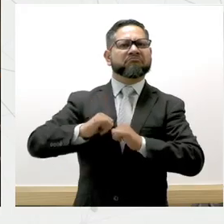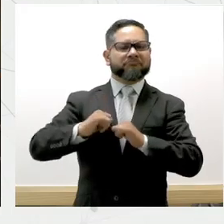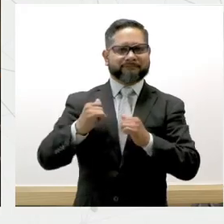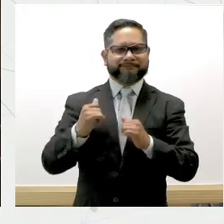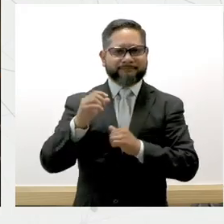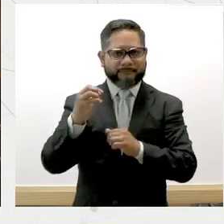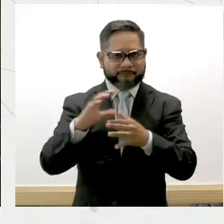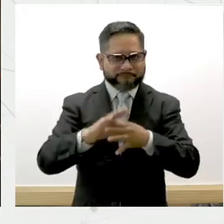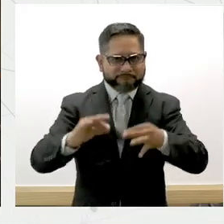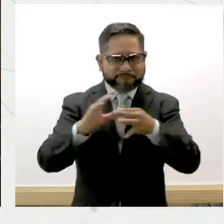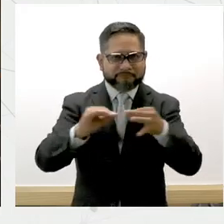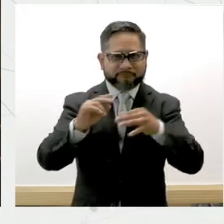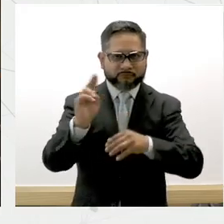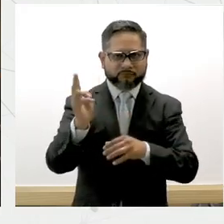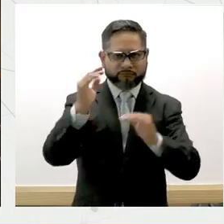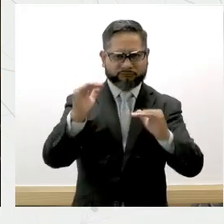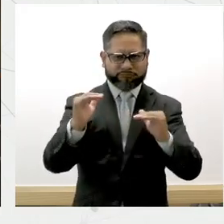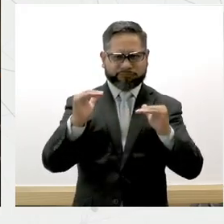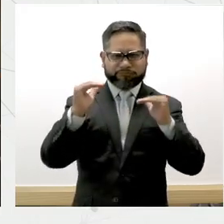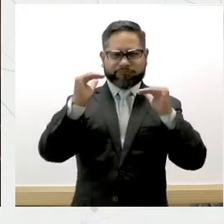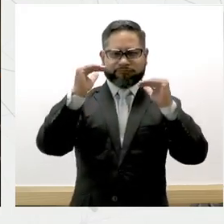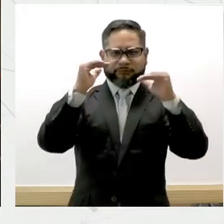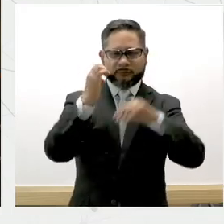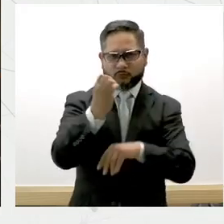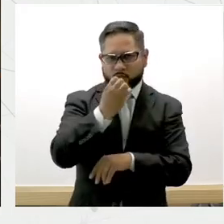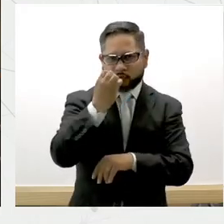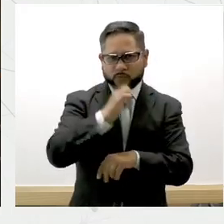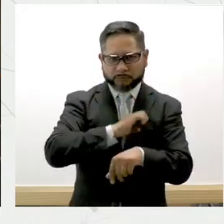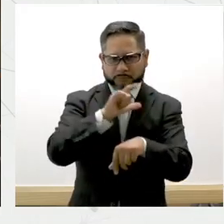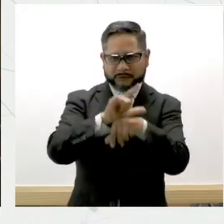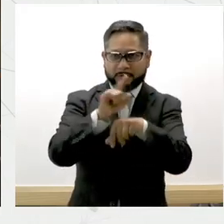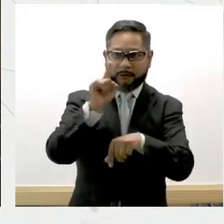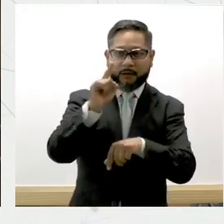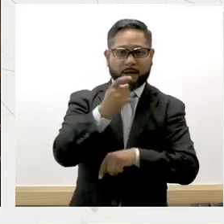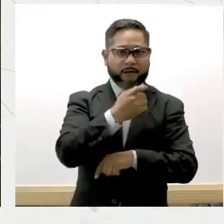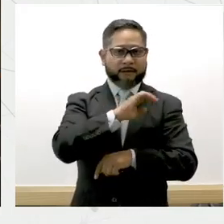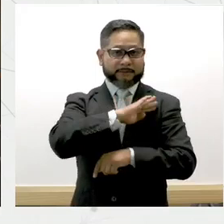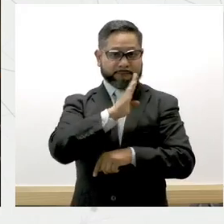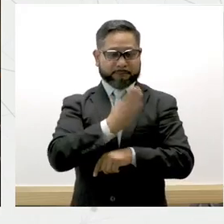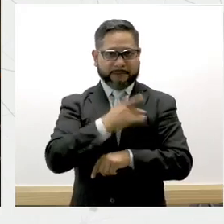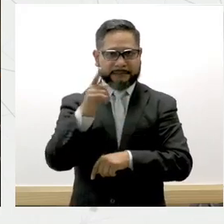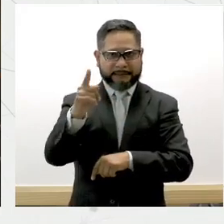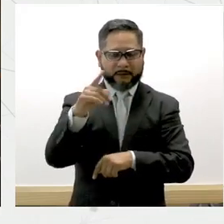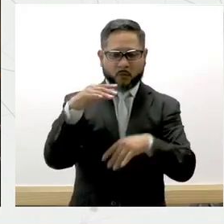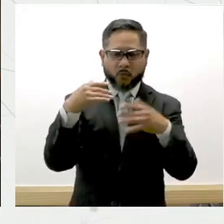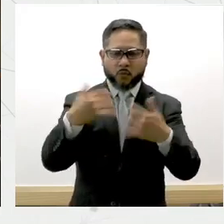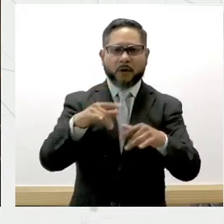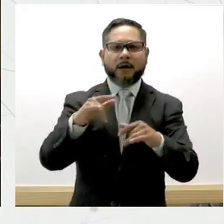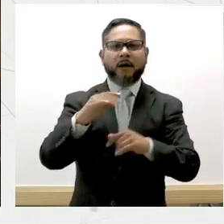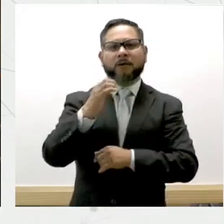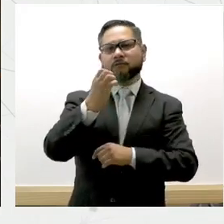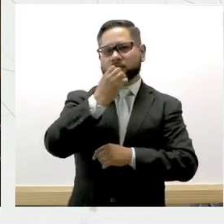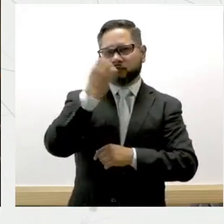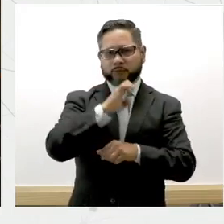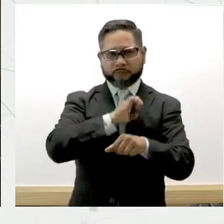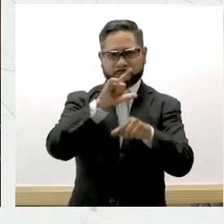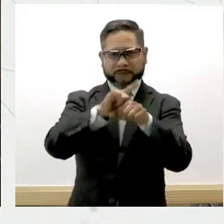Real Academia de Jurisprudencia y Legislación de España y asociada de número de la Academia Internacional de